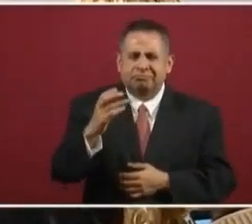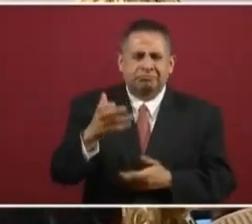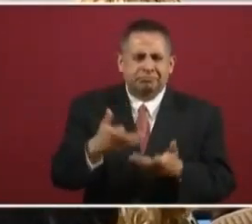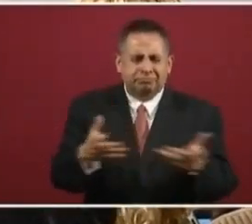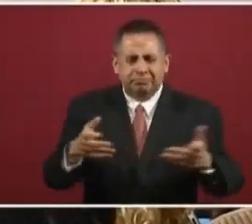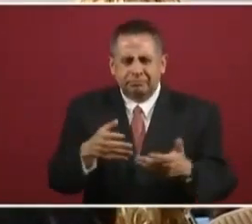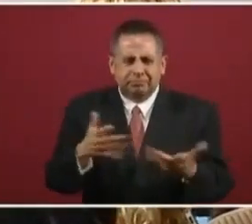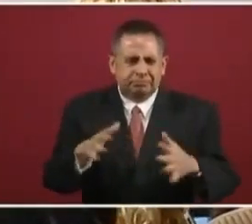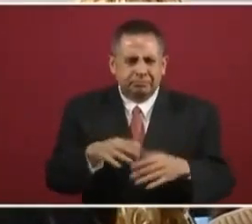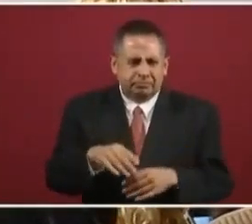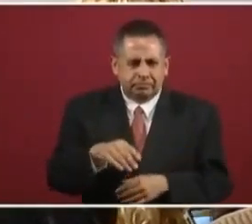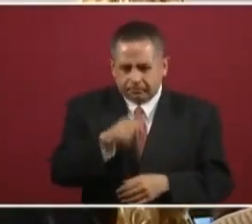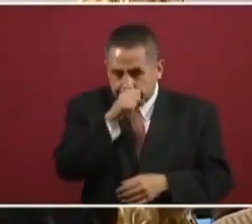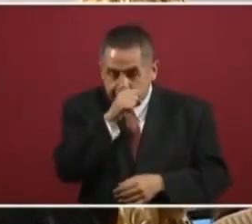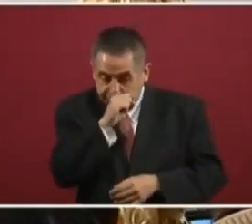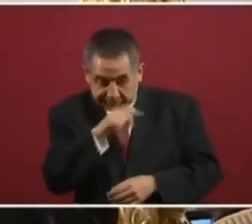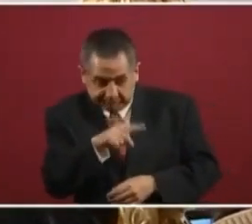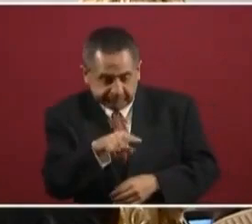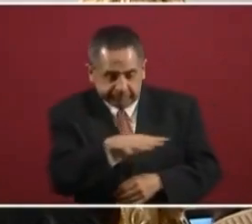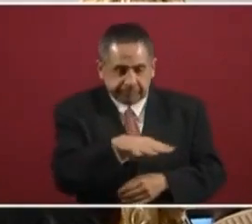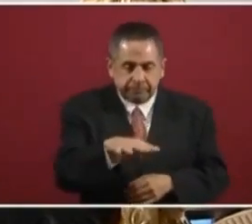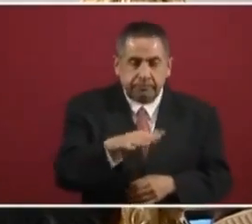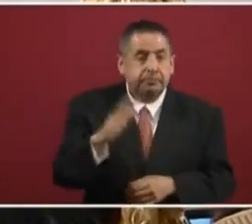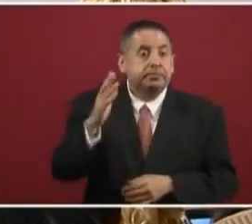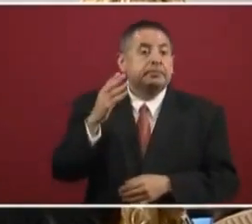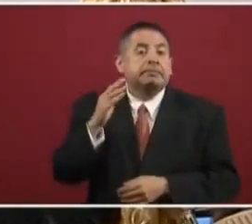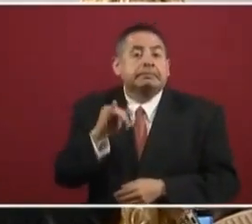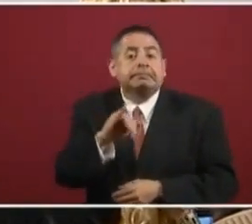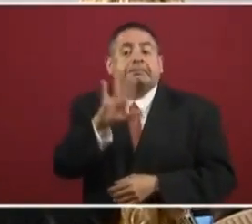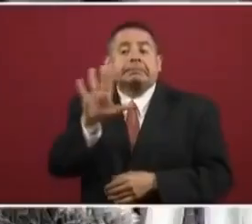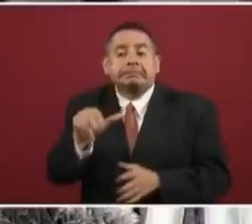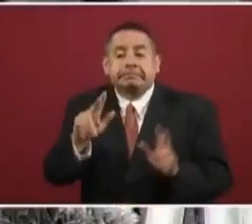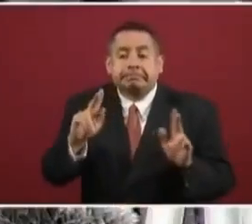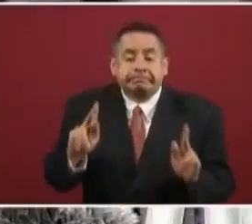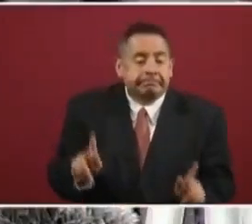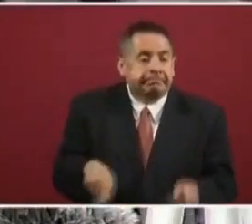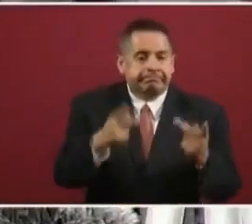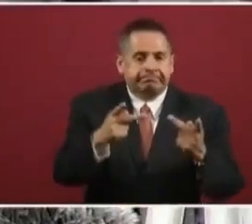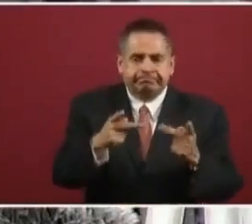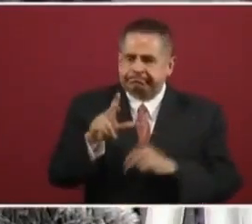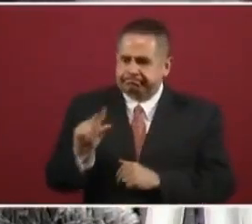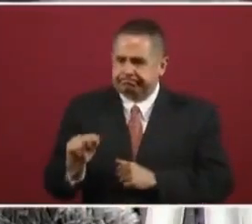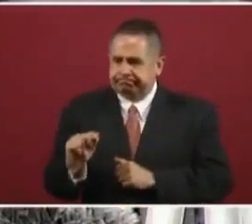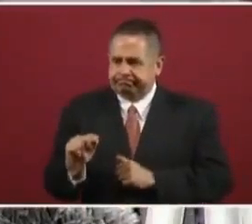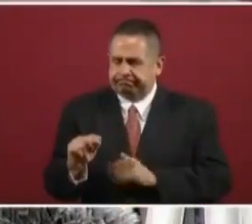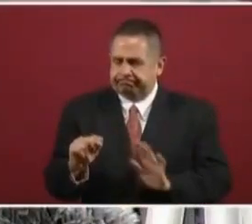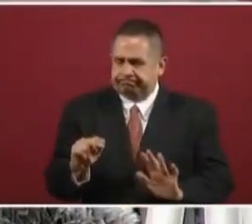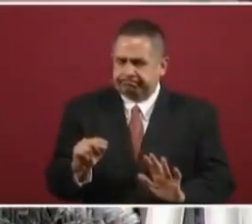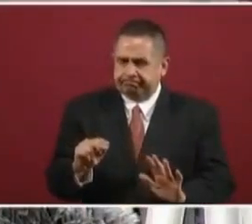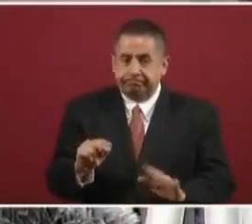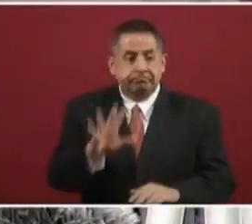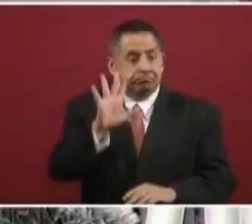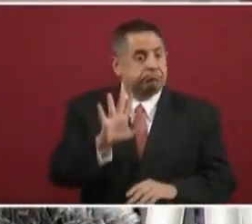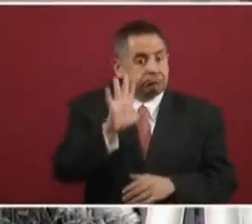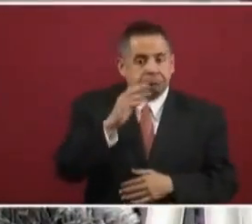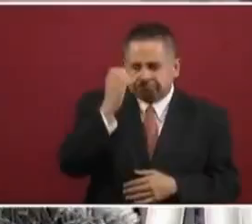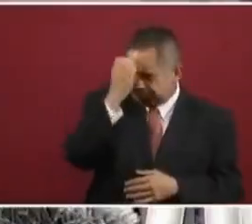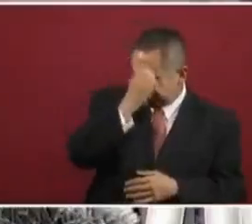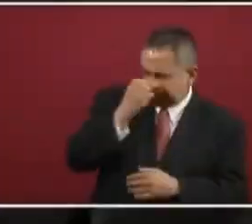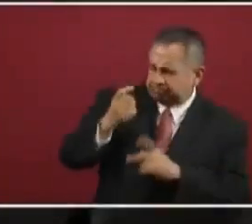hectáreas ya estaban a punto de venderlo estaba hasta el